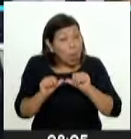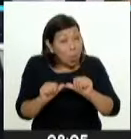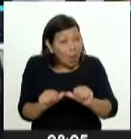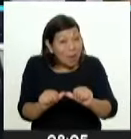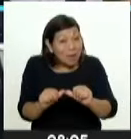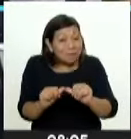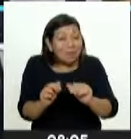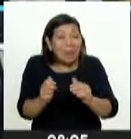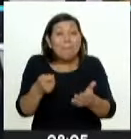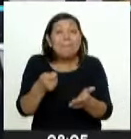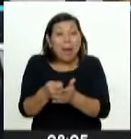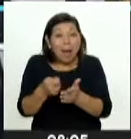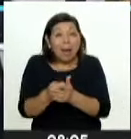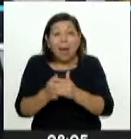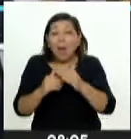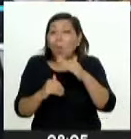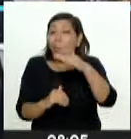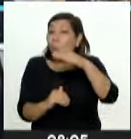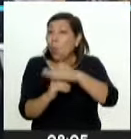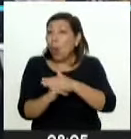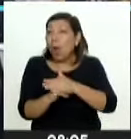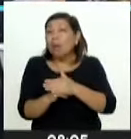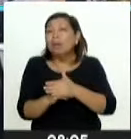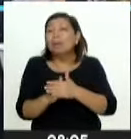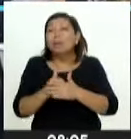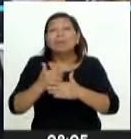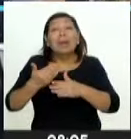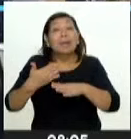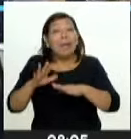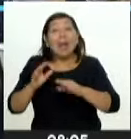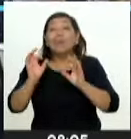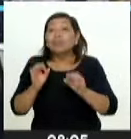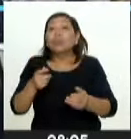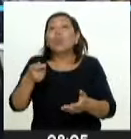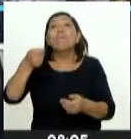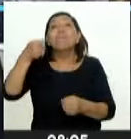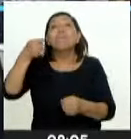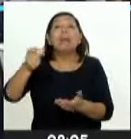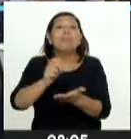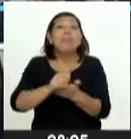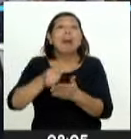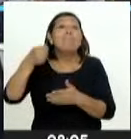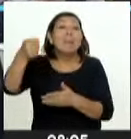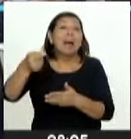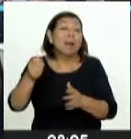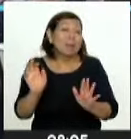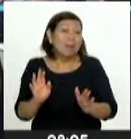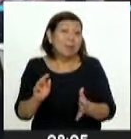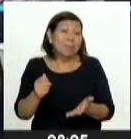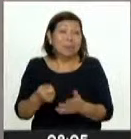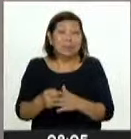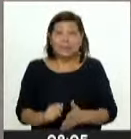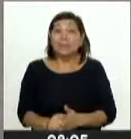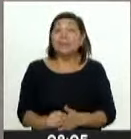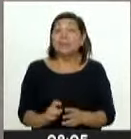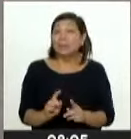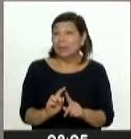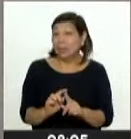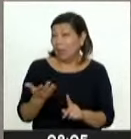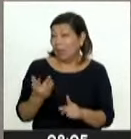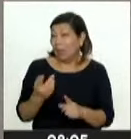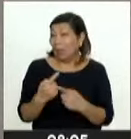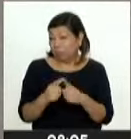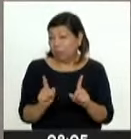original, tienes que pagar la cuota pactada que tiene una tasa detrás que ya fue fijada desde el principio. Hay mucha diferencia, digamos, lo que